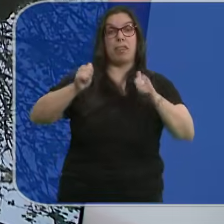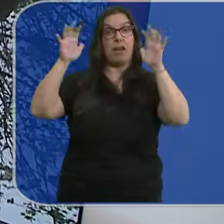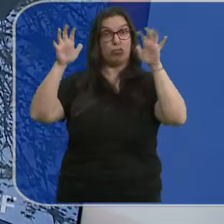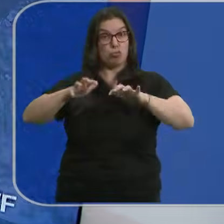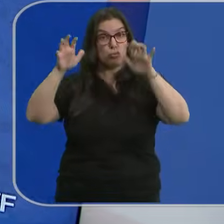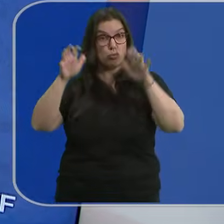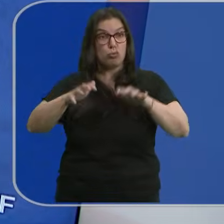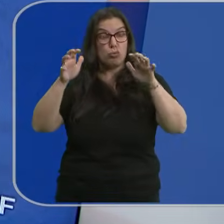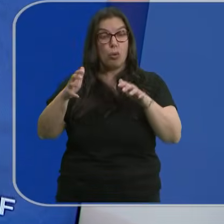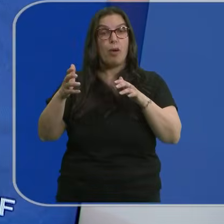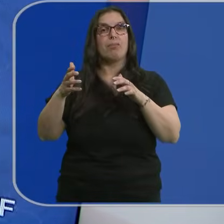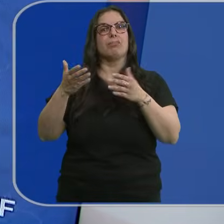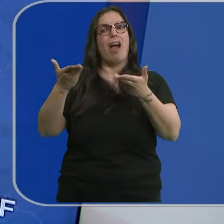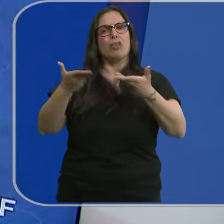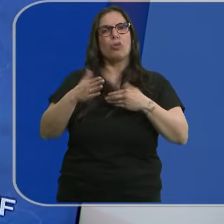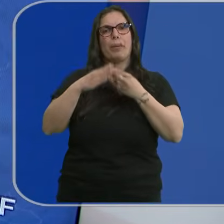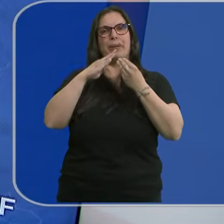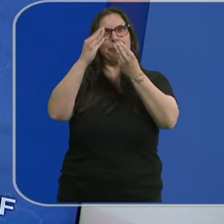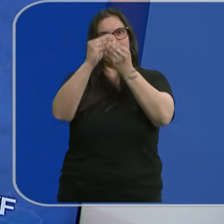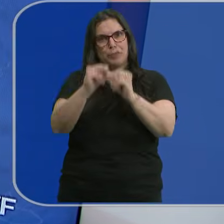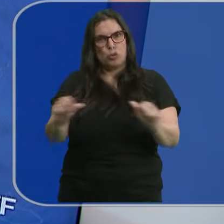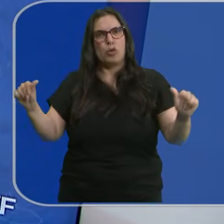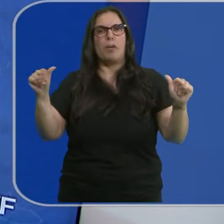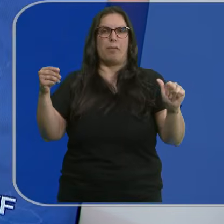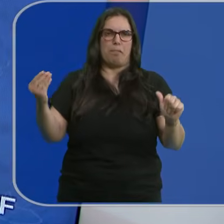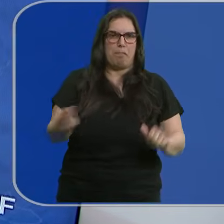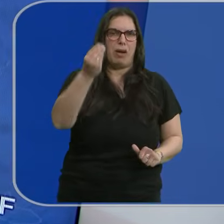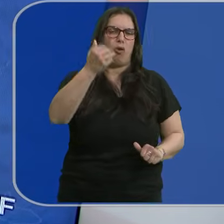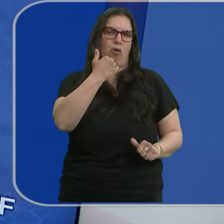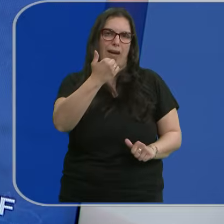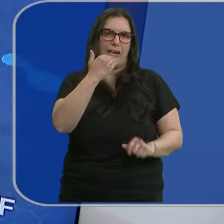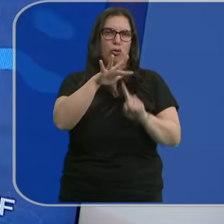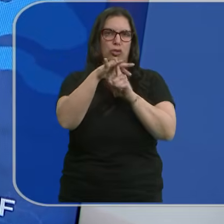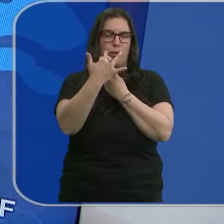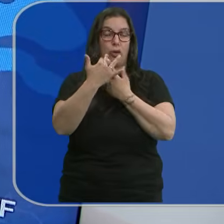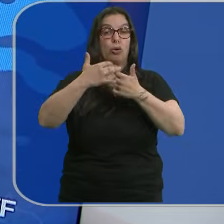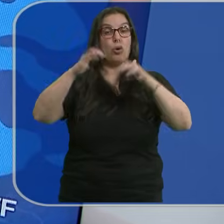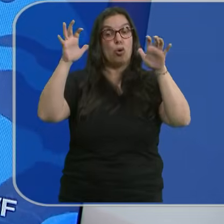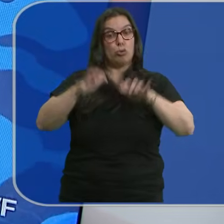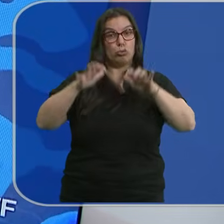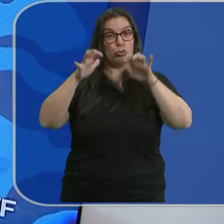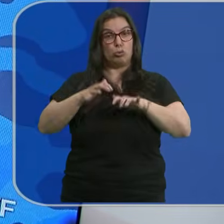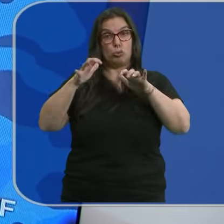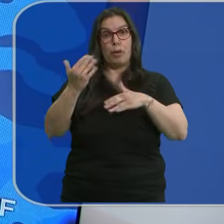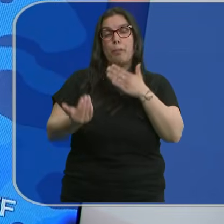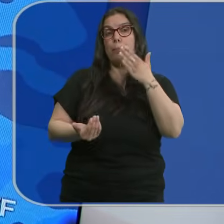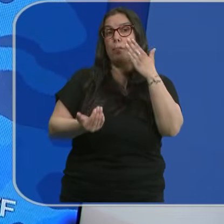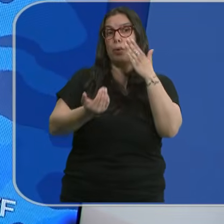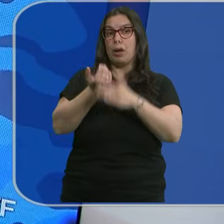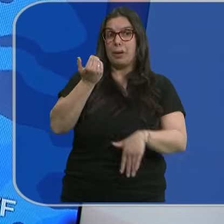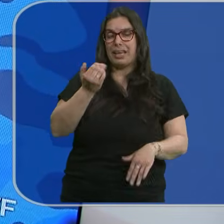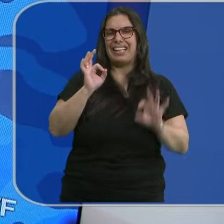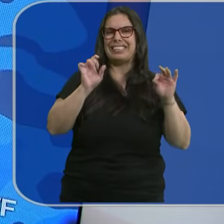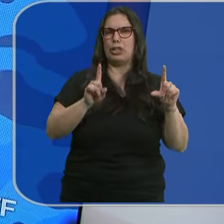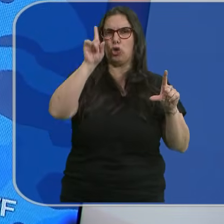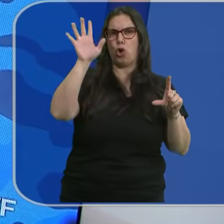que esperamos, que siempre ayudan a limpiar un poquito el aire, tenderá a mejorar ligeramente la situación, lluvias que se concentrarán por la mañana, sobre todo en zonas